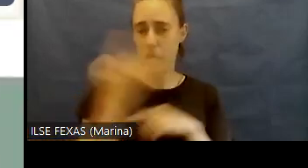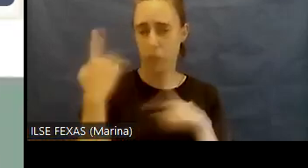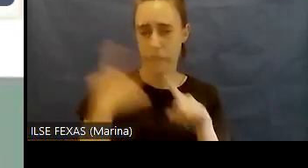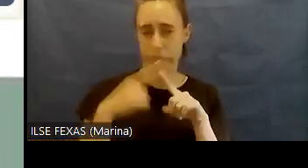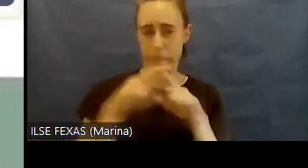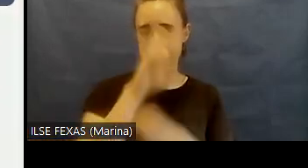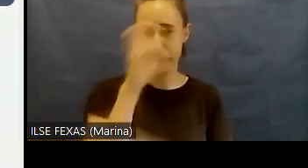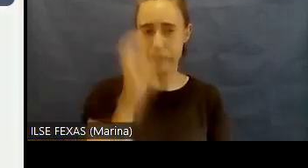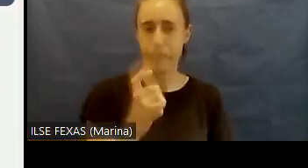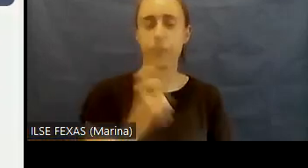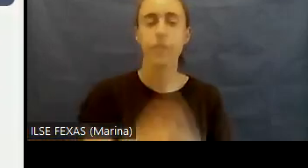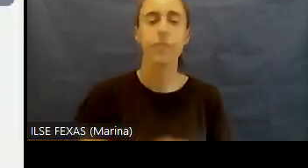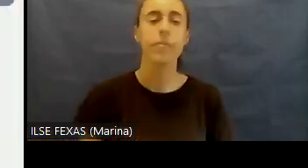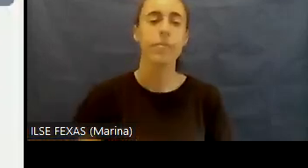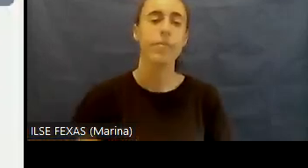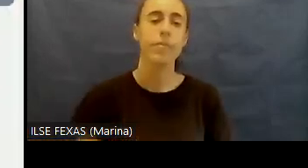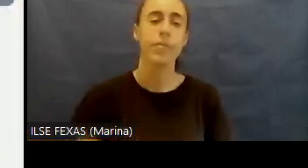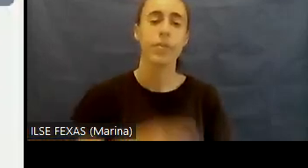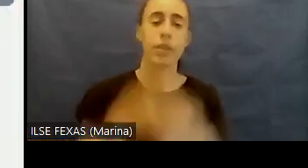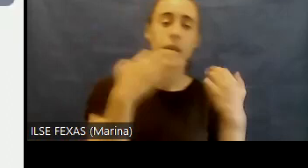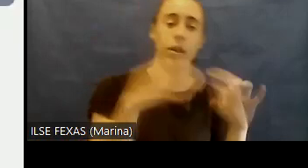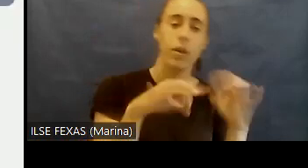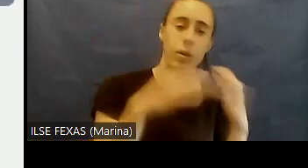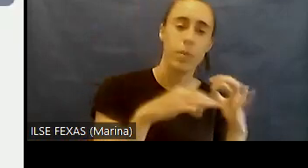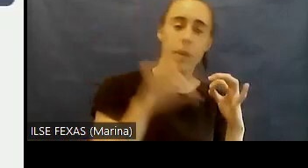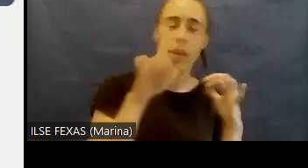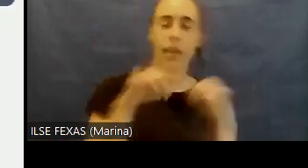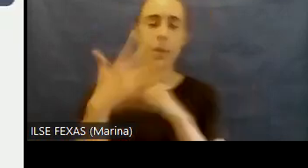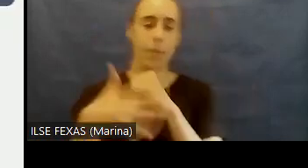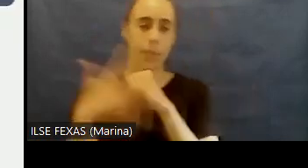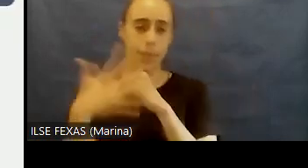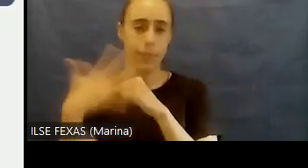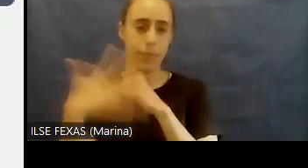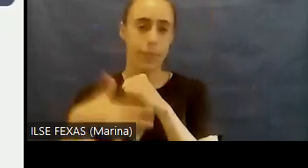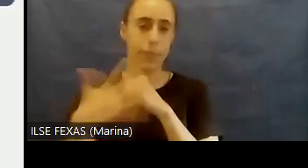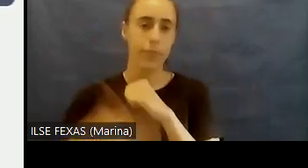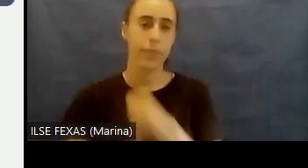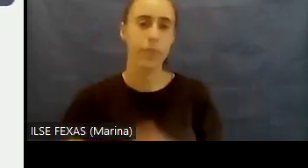Tenemos tanto el normal como el melocotón,